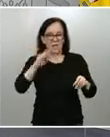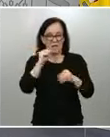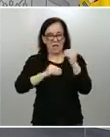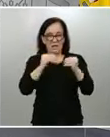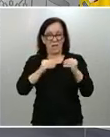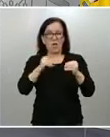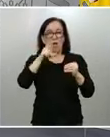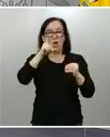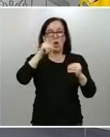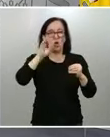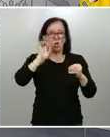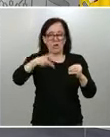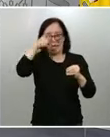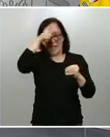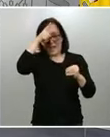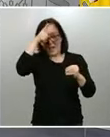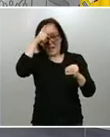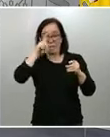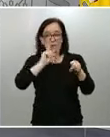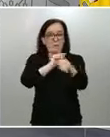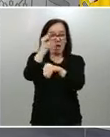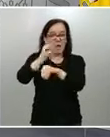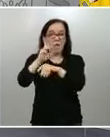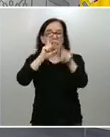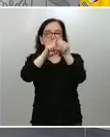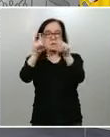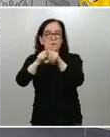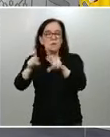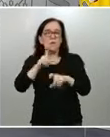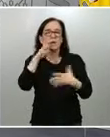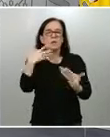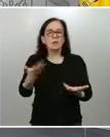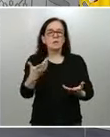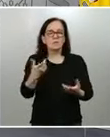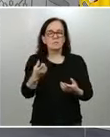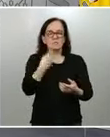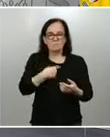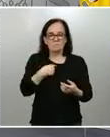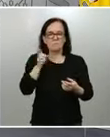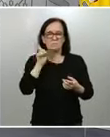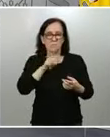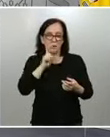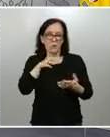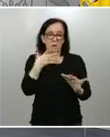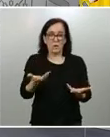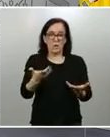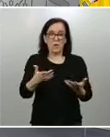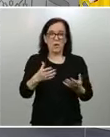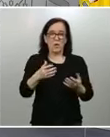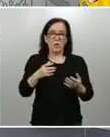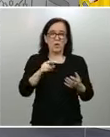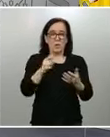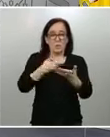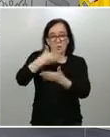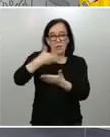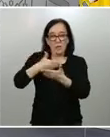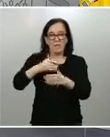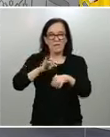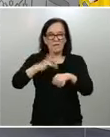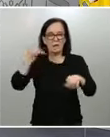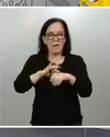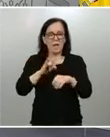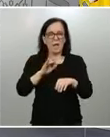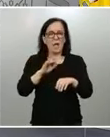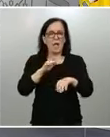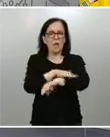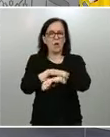en este sentido si nos podía confirmar o desmentir una información que publicaba un confidencial digital' de que el gobierno ha tenido que parar algún movimiento